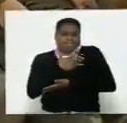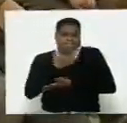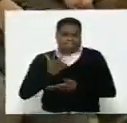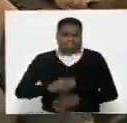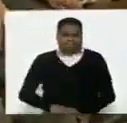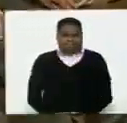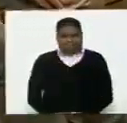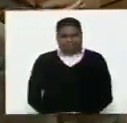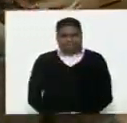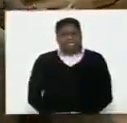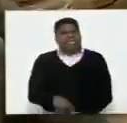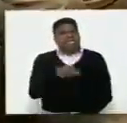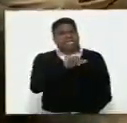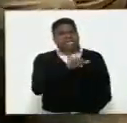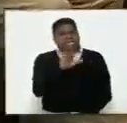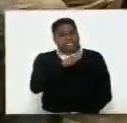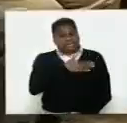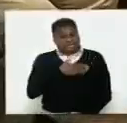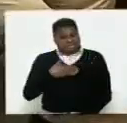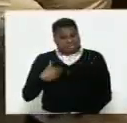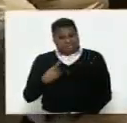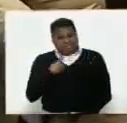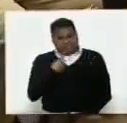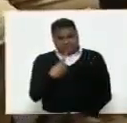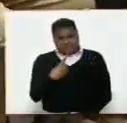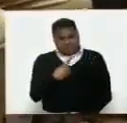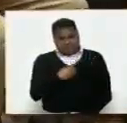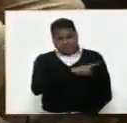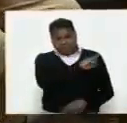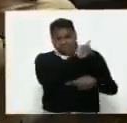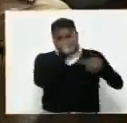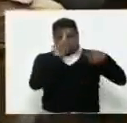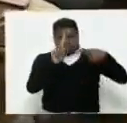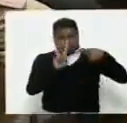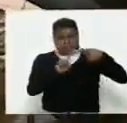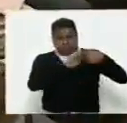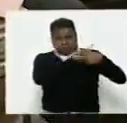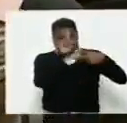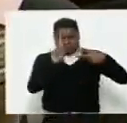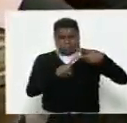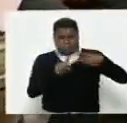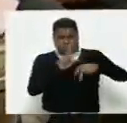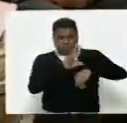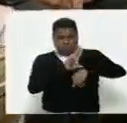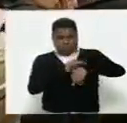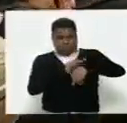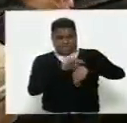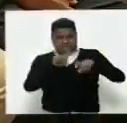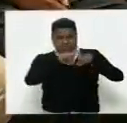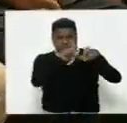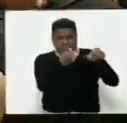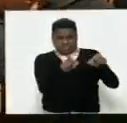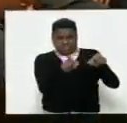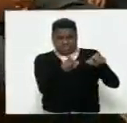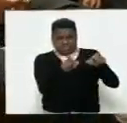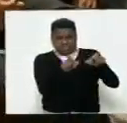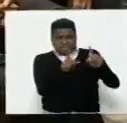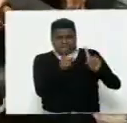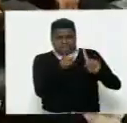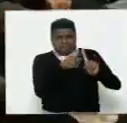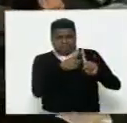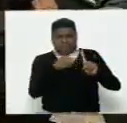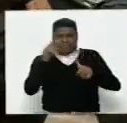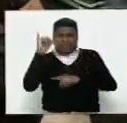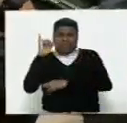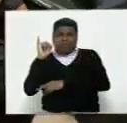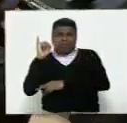Y quiero nombrar dos obstetras, a la doctora Iris Mota y a